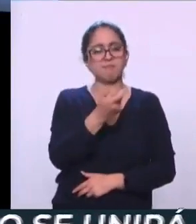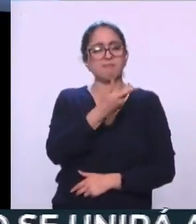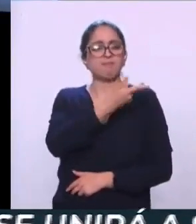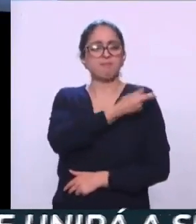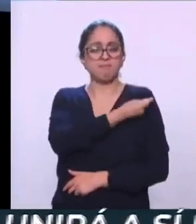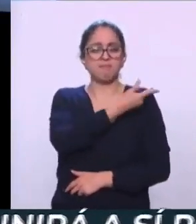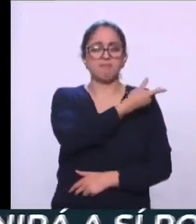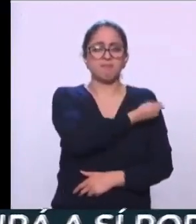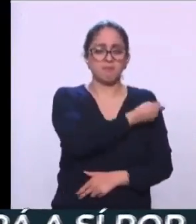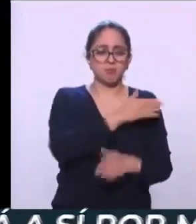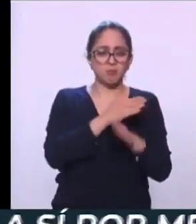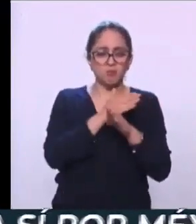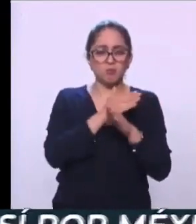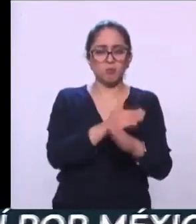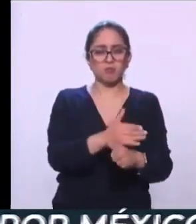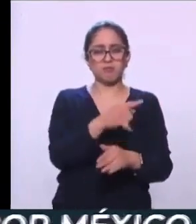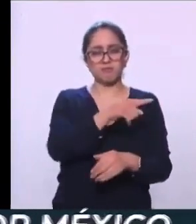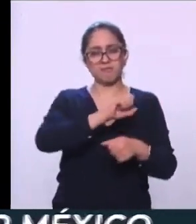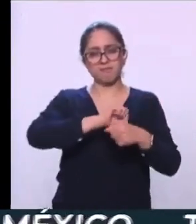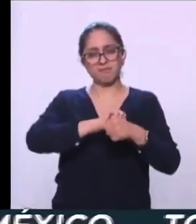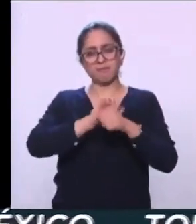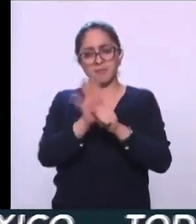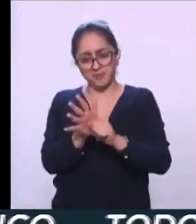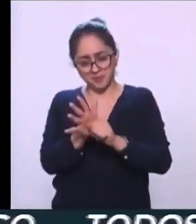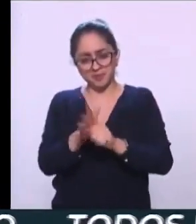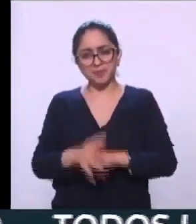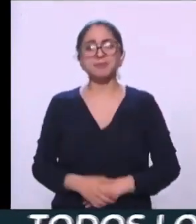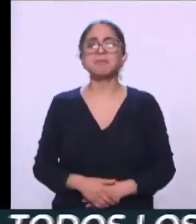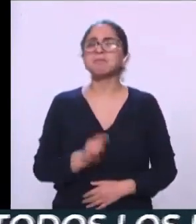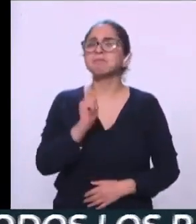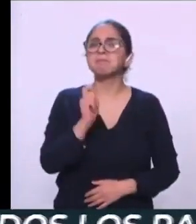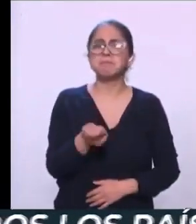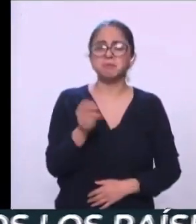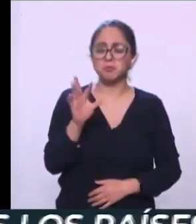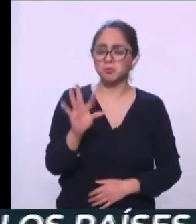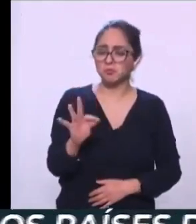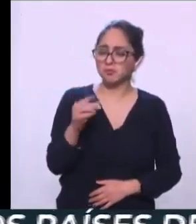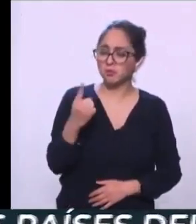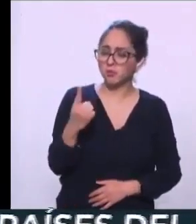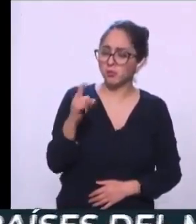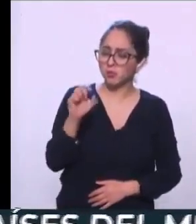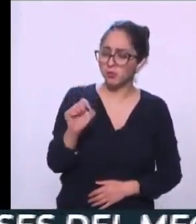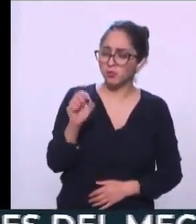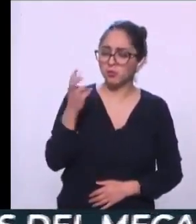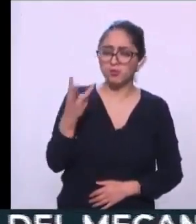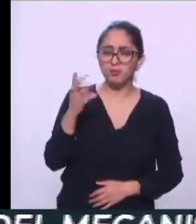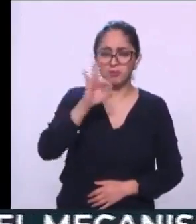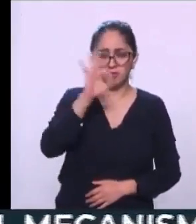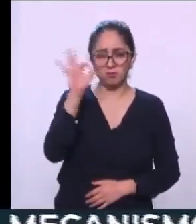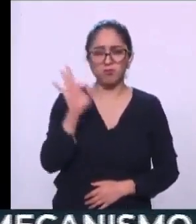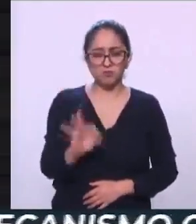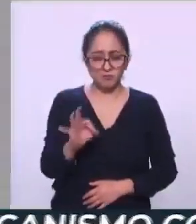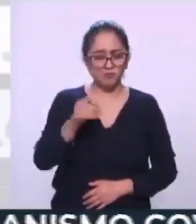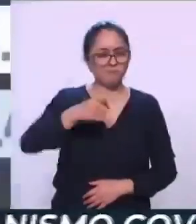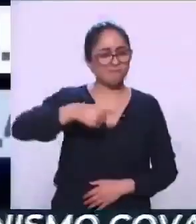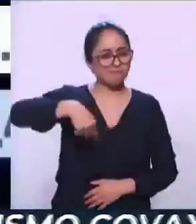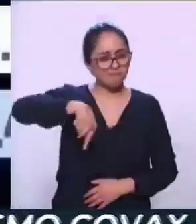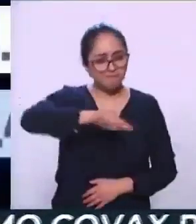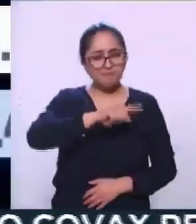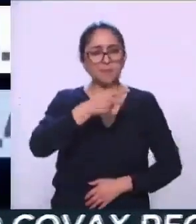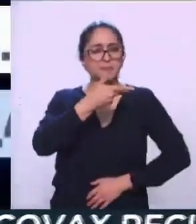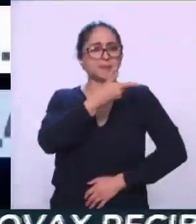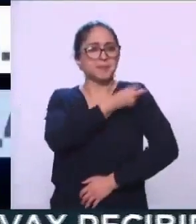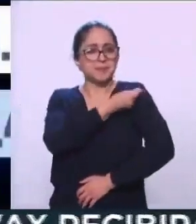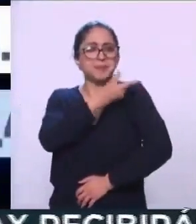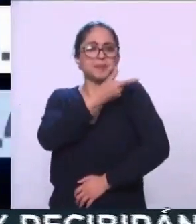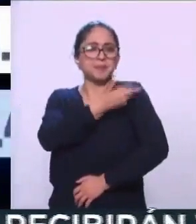la COVID-19. Entonces es interesante porque el 41.3% de las noticias falsas que localizamos en torno a la vacuna tienen que